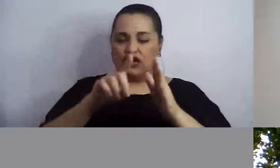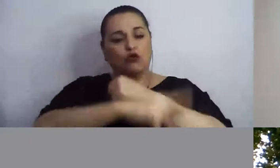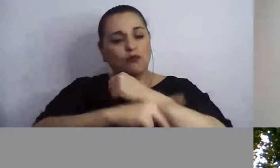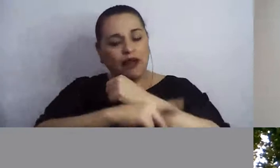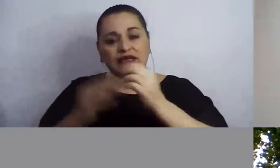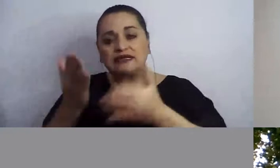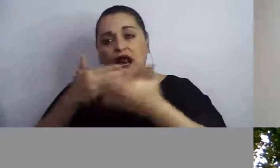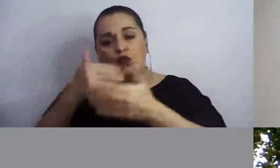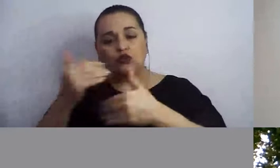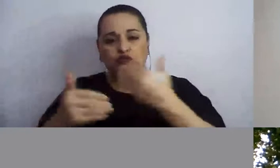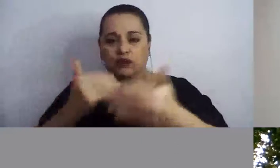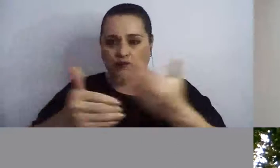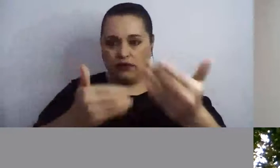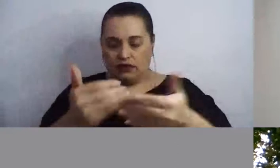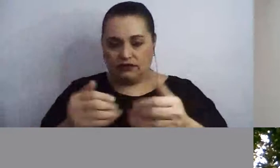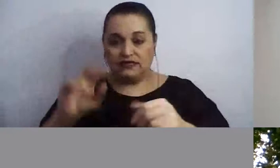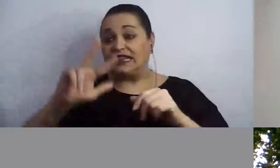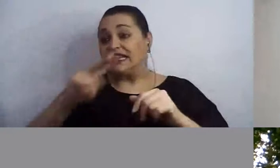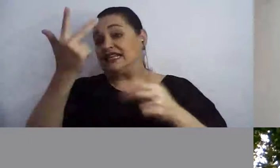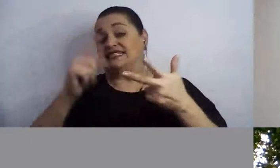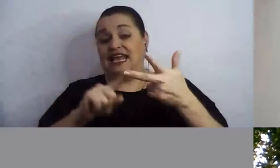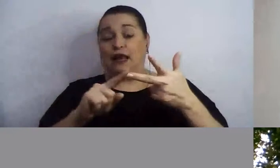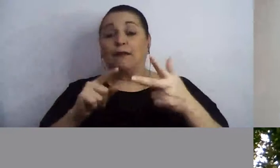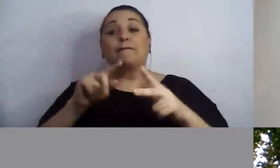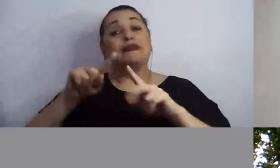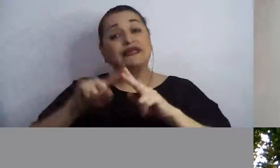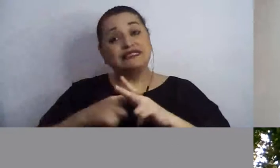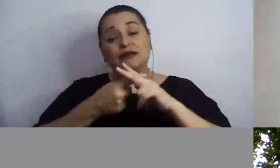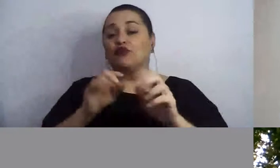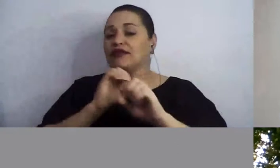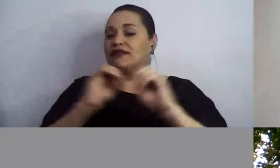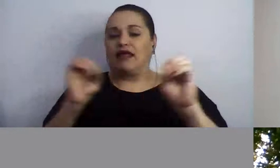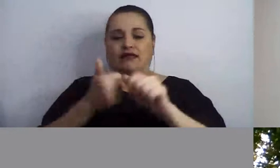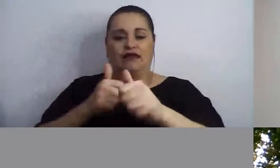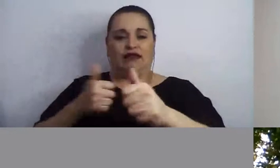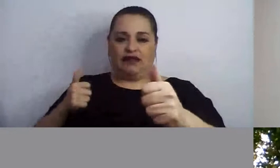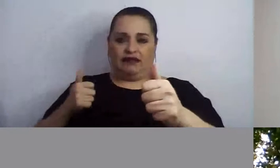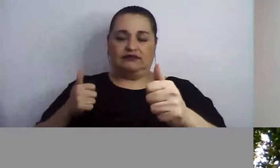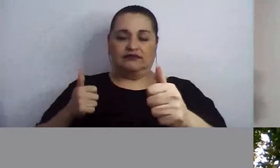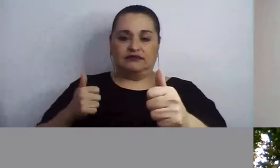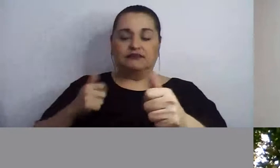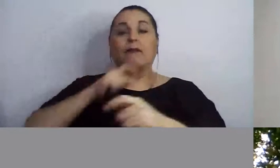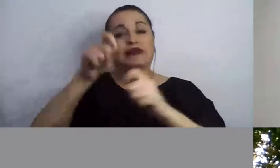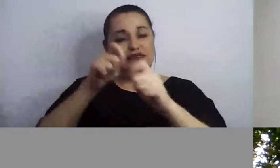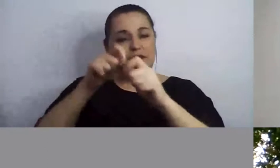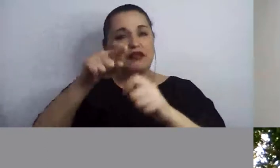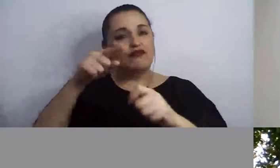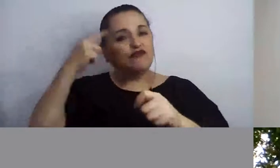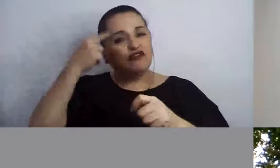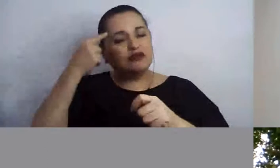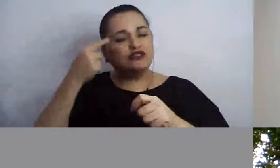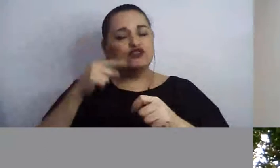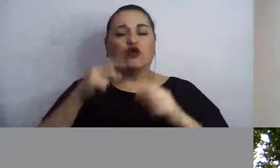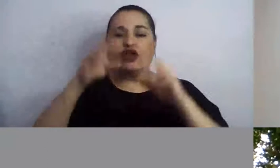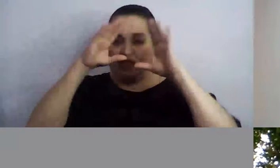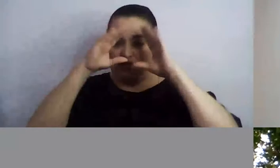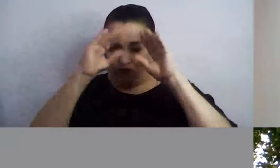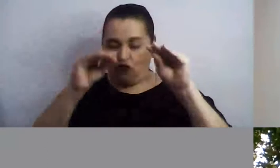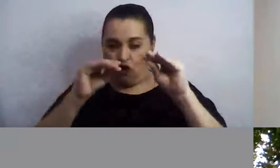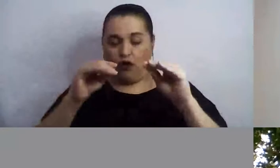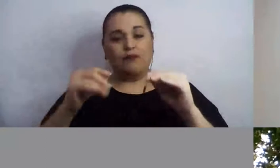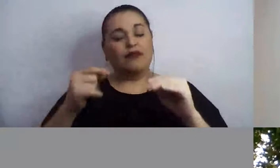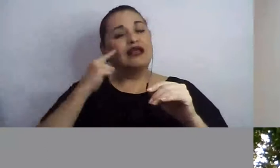avances y por supuesto el tercer principio no dejar a nadie atrás. Es precisamente una reflexión del informe nacional voluntario de la luz de